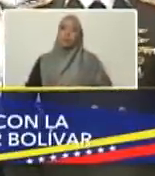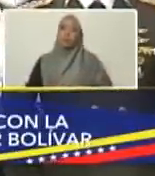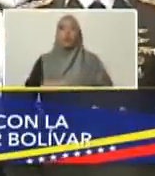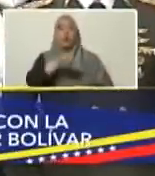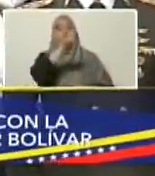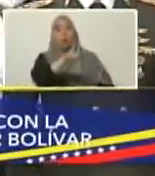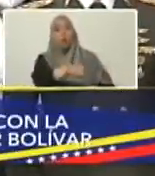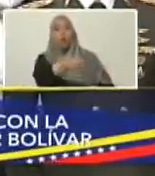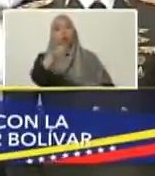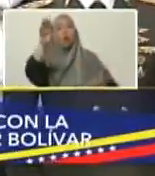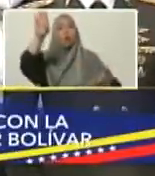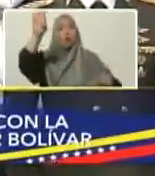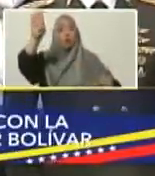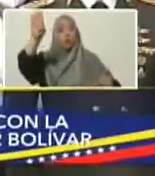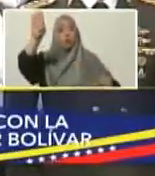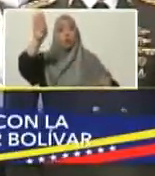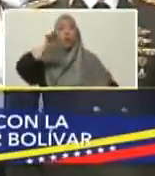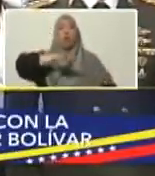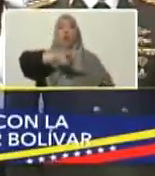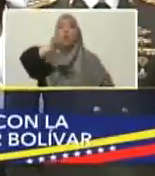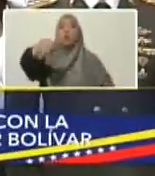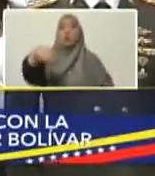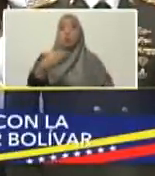Juran ustedes